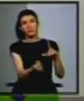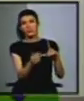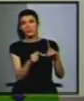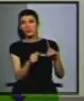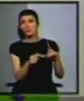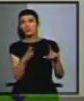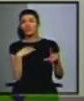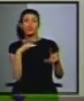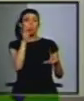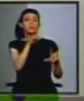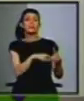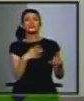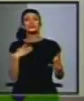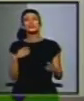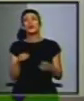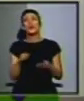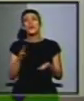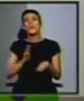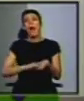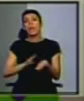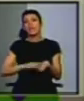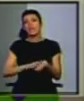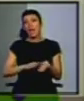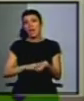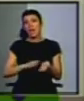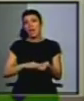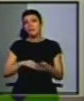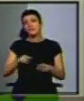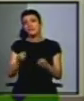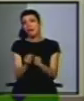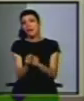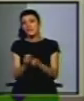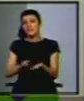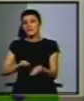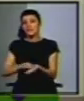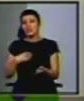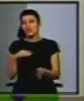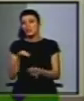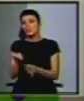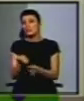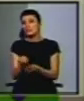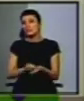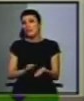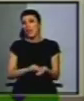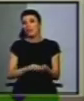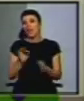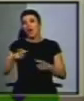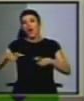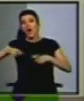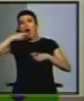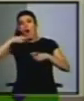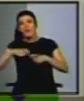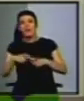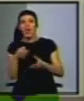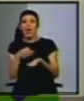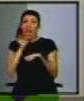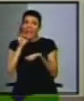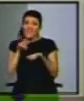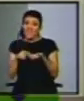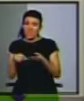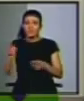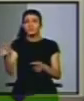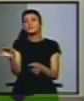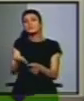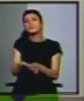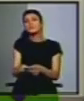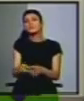le estaban haciendo un pan con palta, agarraba la palta y se la metía en la palta, o se la metía en la comida, o se la metía en un café que quería tomar, ¿ya?